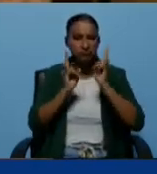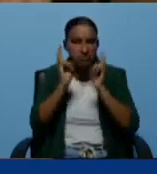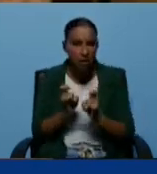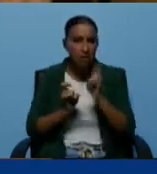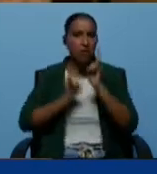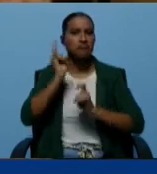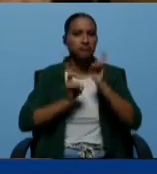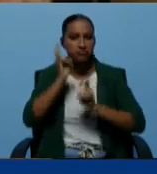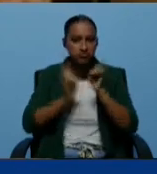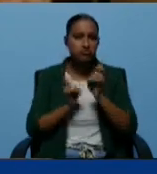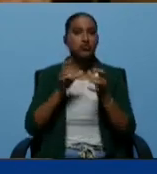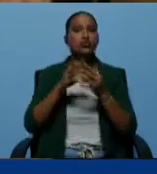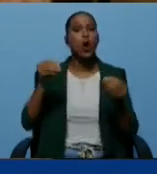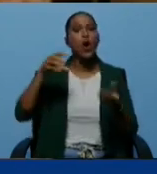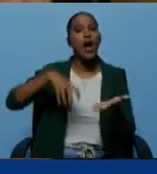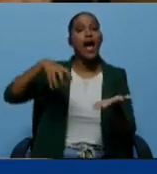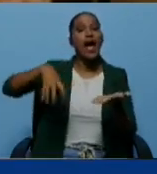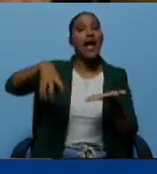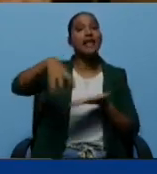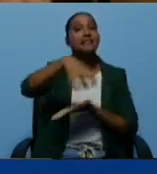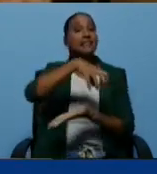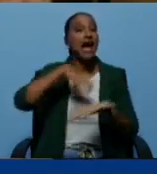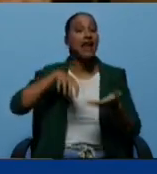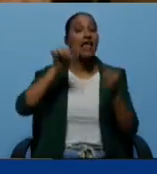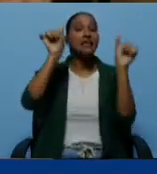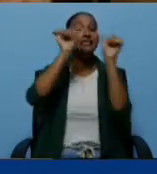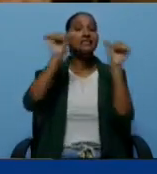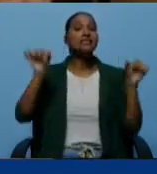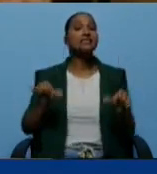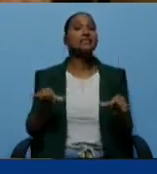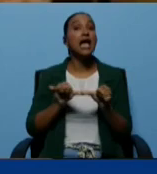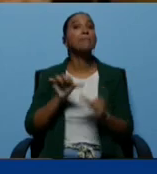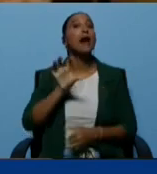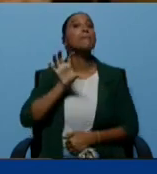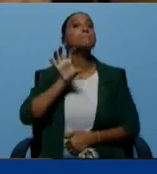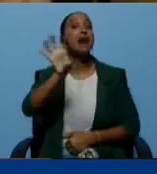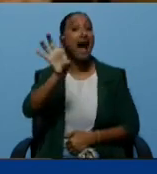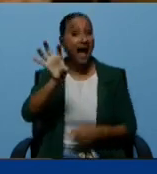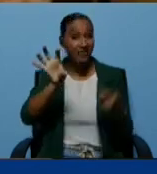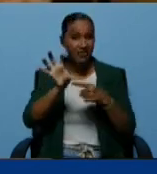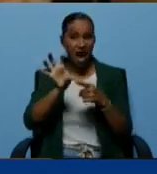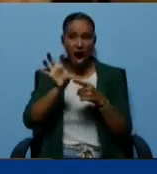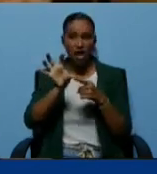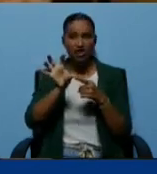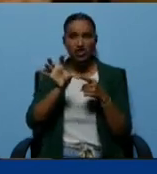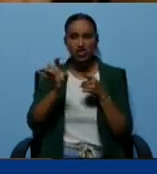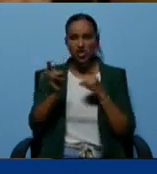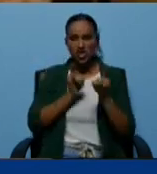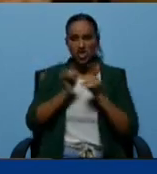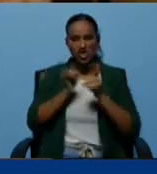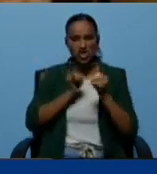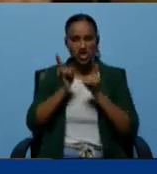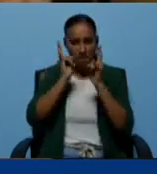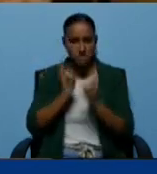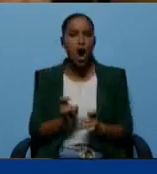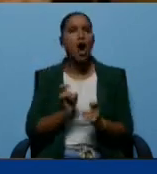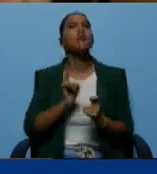del Estado, entre ellos el sistema Patria. Pero lo más impactante de todo esto, sin dudas,